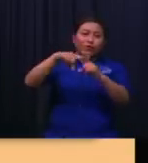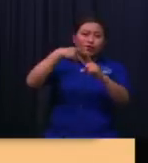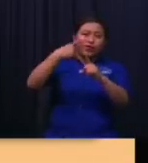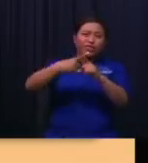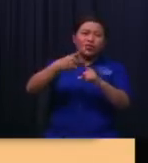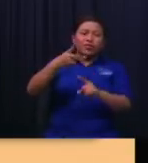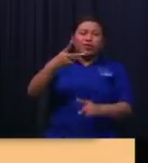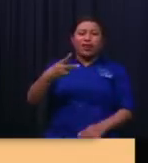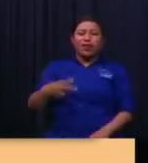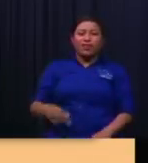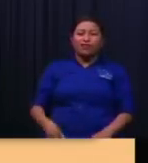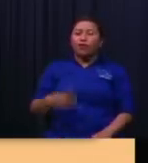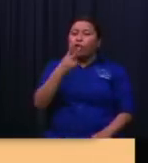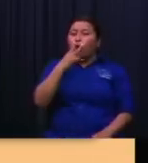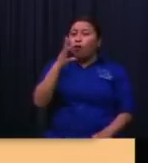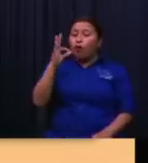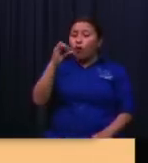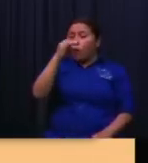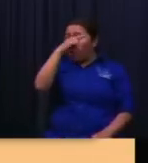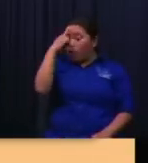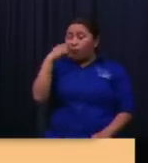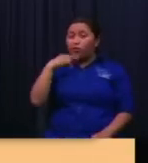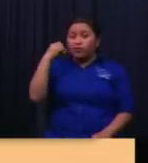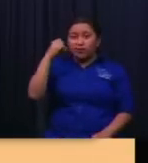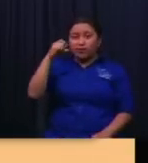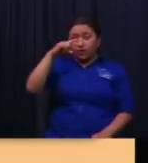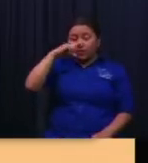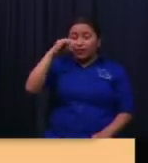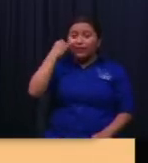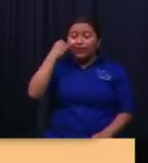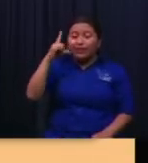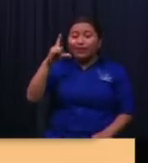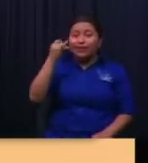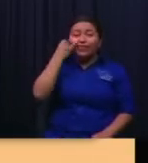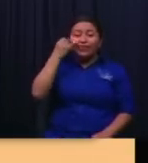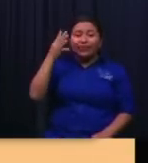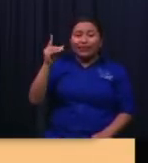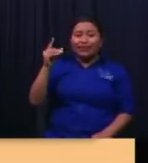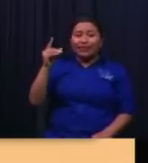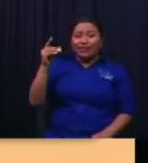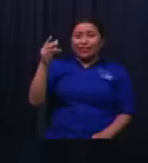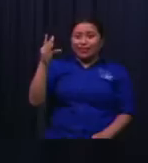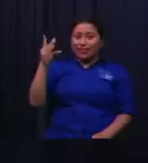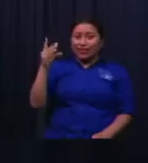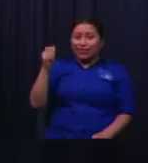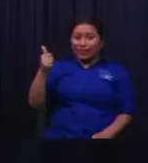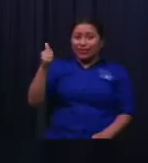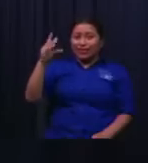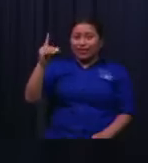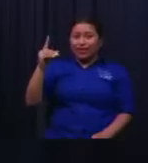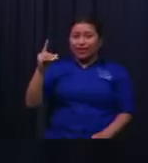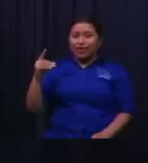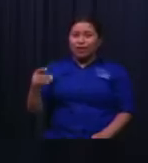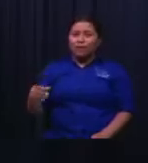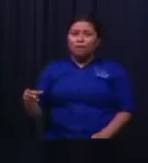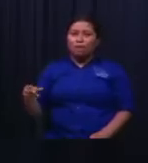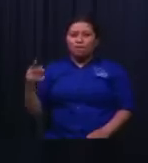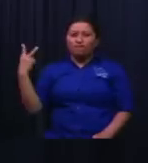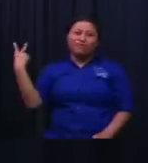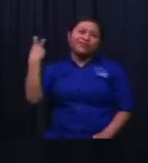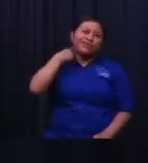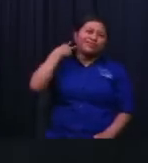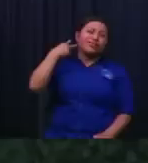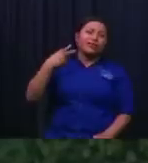o conflicto armado, que puede llegar a la muerte, mire, hermano. Sufrimiento